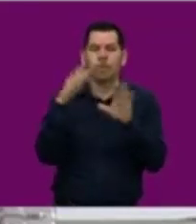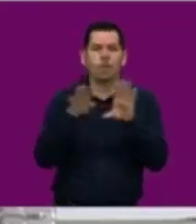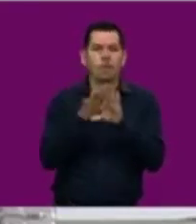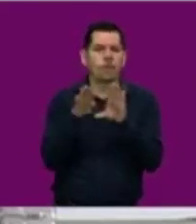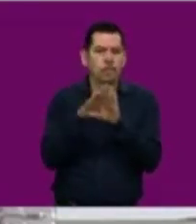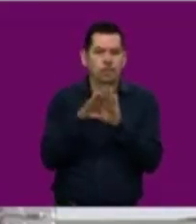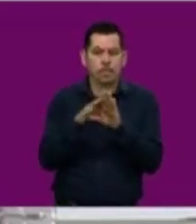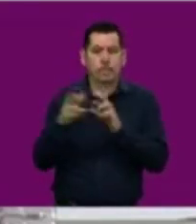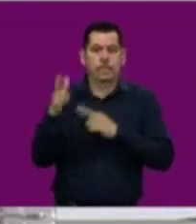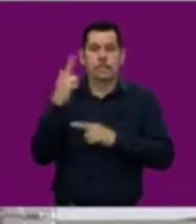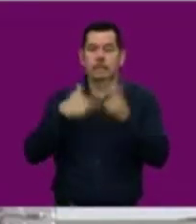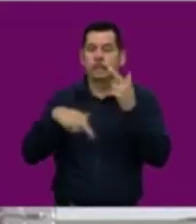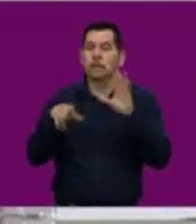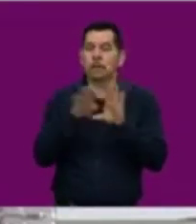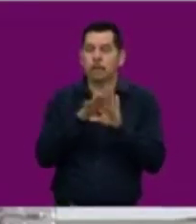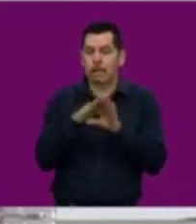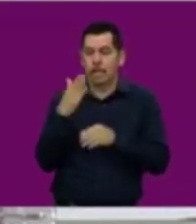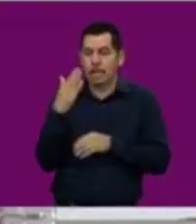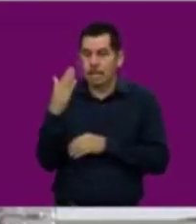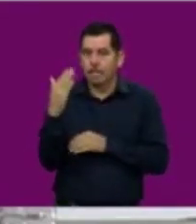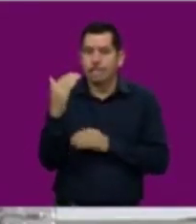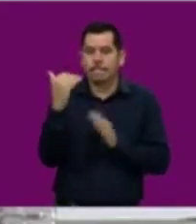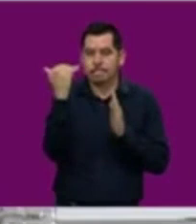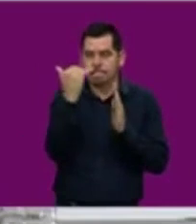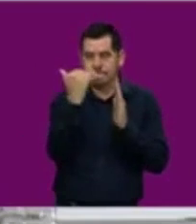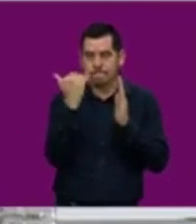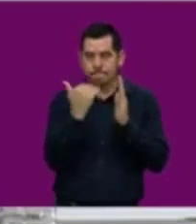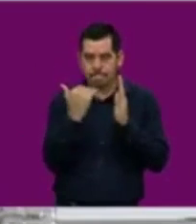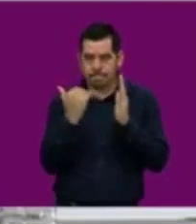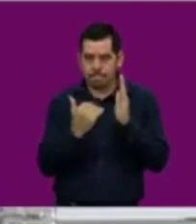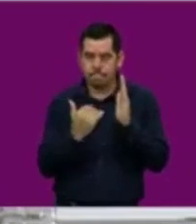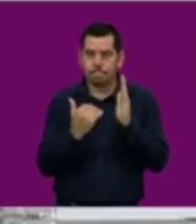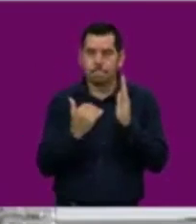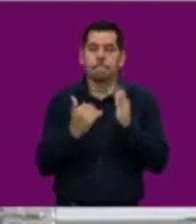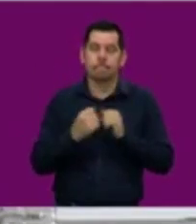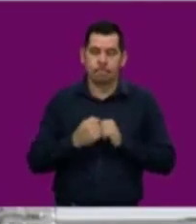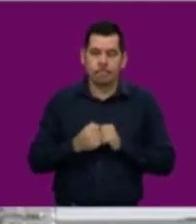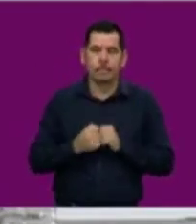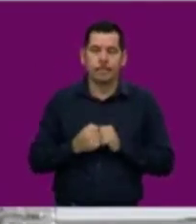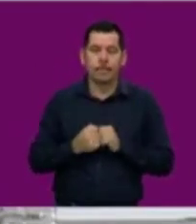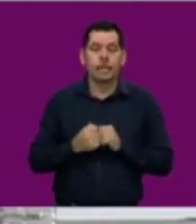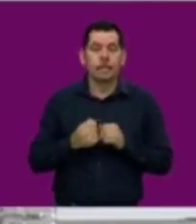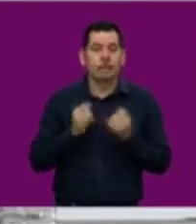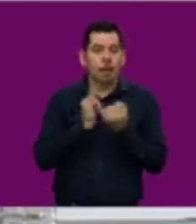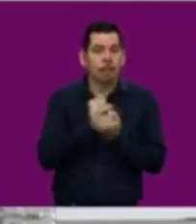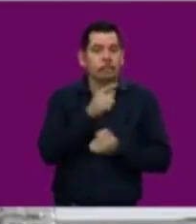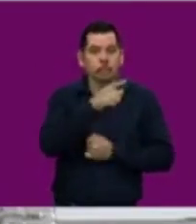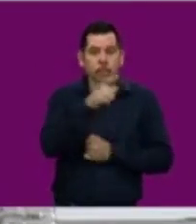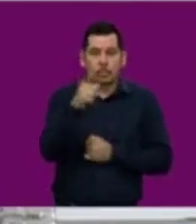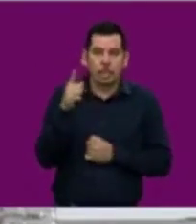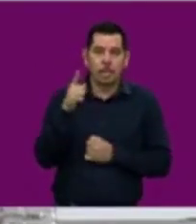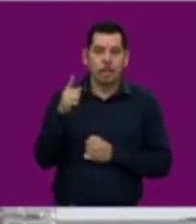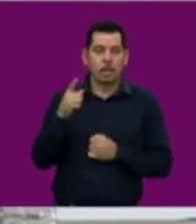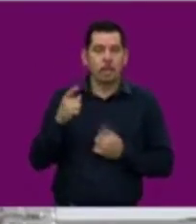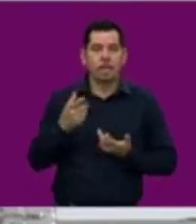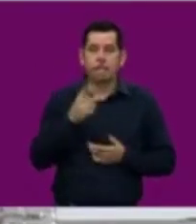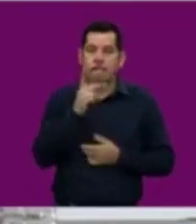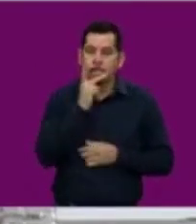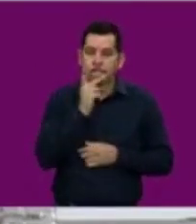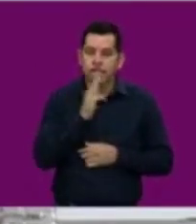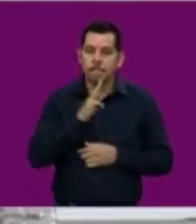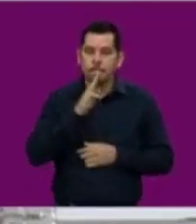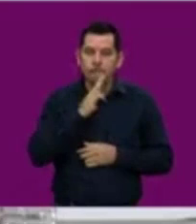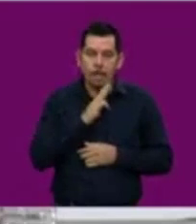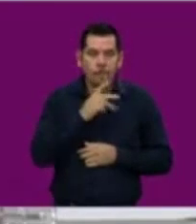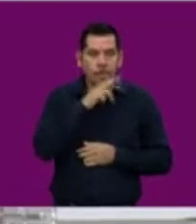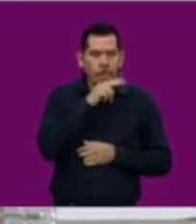señor secretario escalonada y para tranquilidad y certeza de la población el gobierno